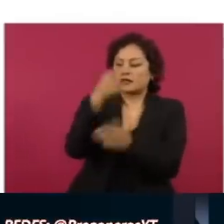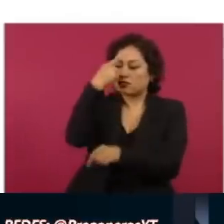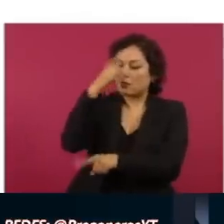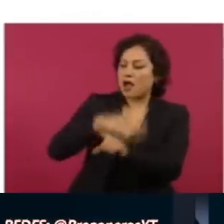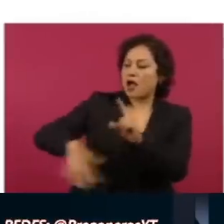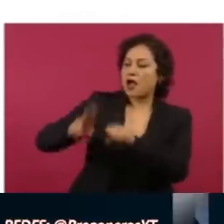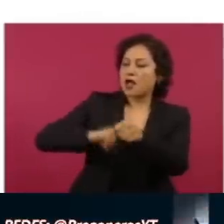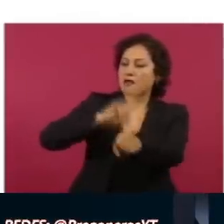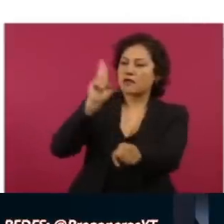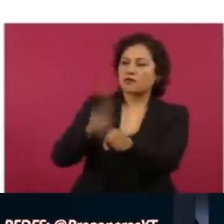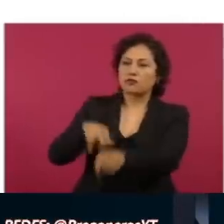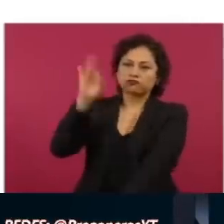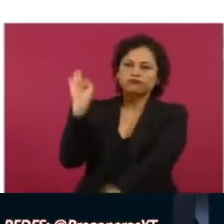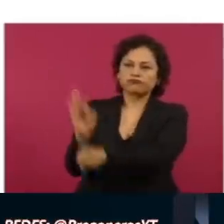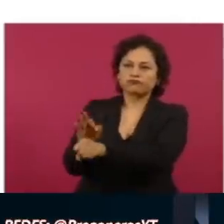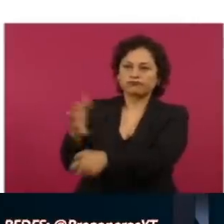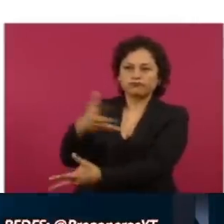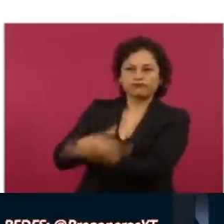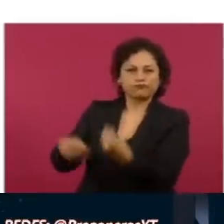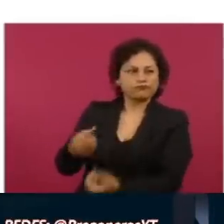sano que sea sostenible